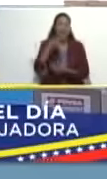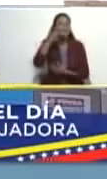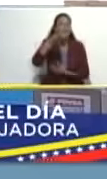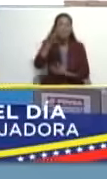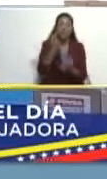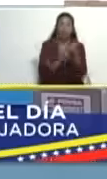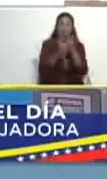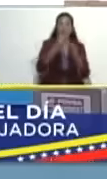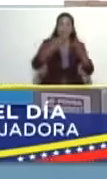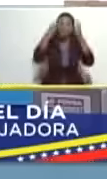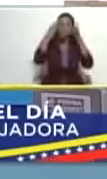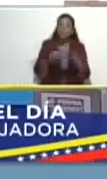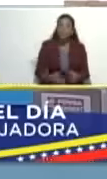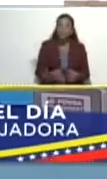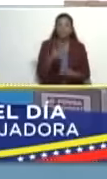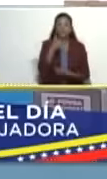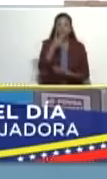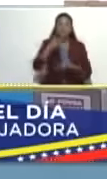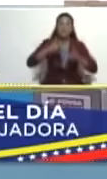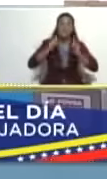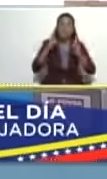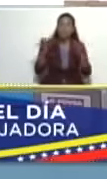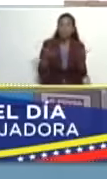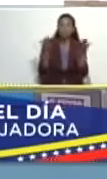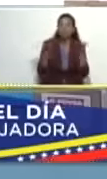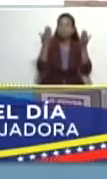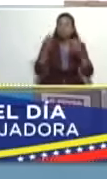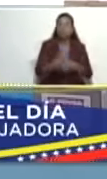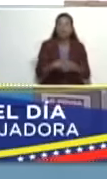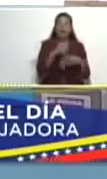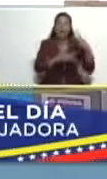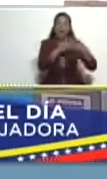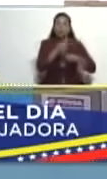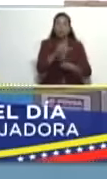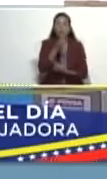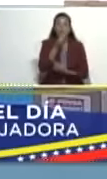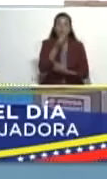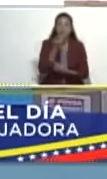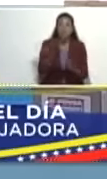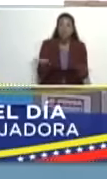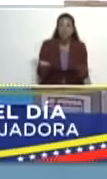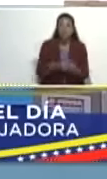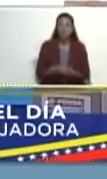económica correcta que permitió estimular la producción de alimentos.